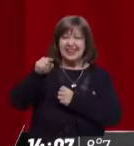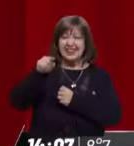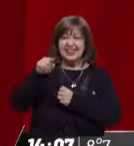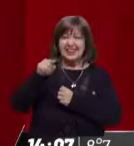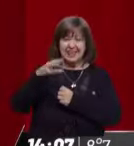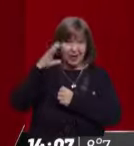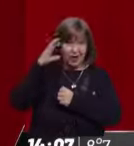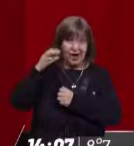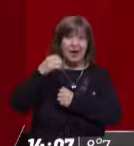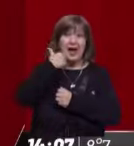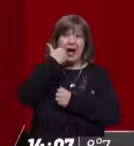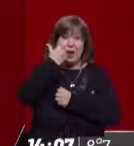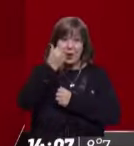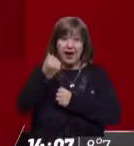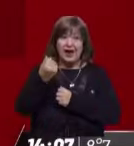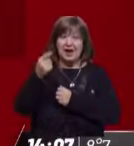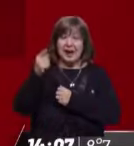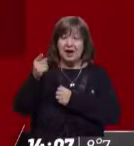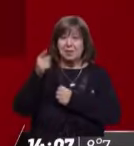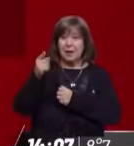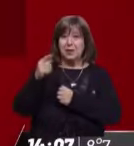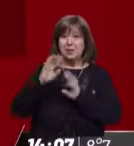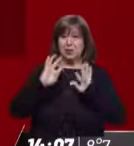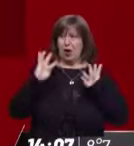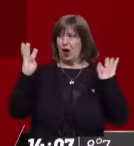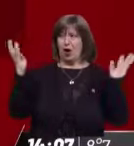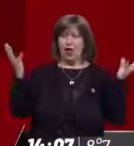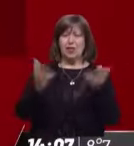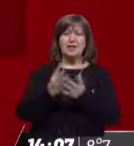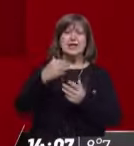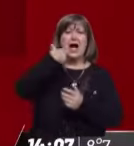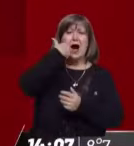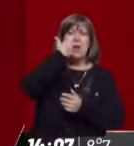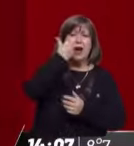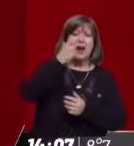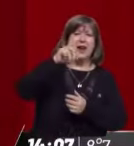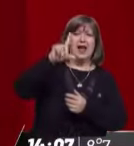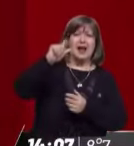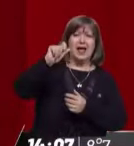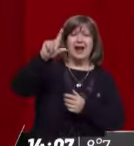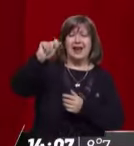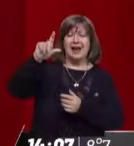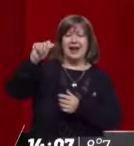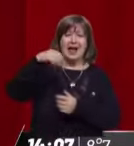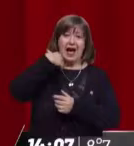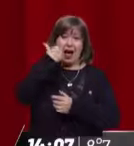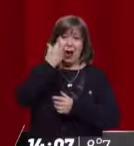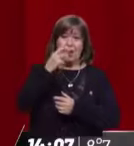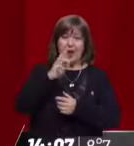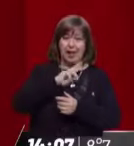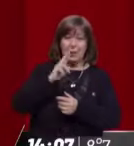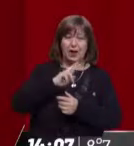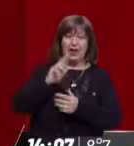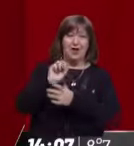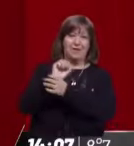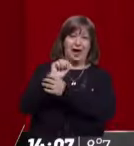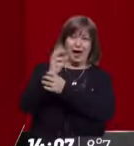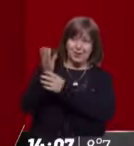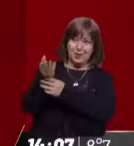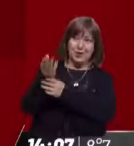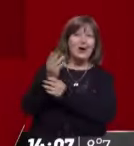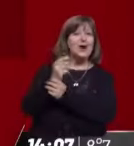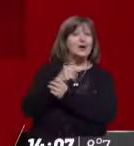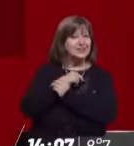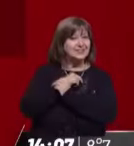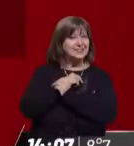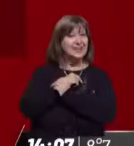y este mítico canto que le hacían las personas alrededor. De abuela, la. Es una abuela muy famosa. Vos sabés que me quedé mirando para el